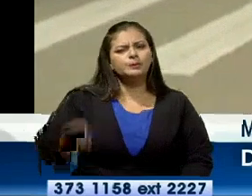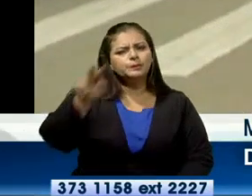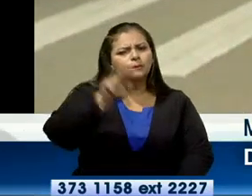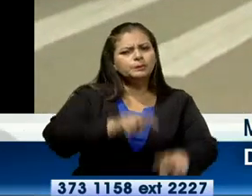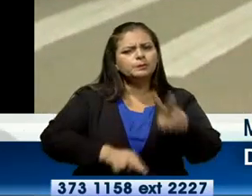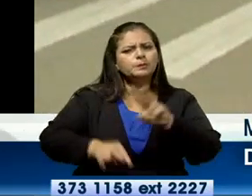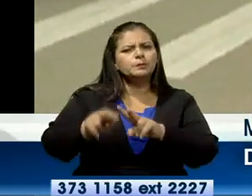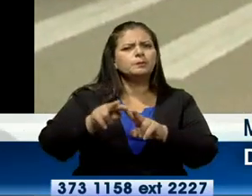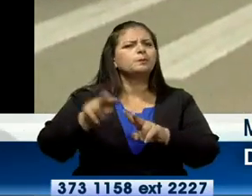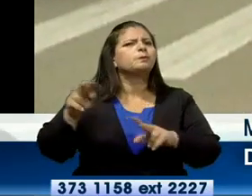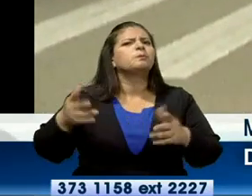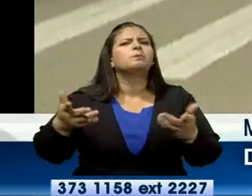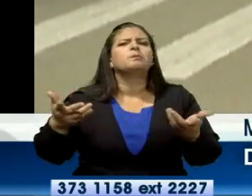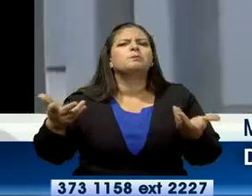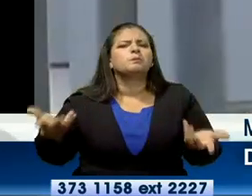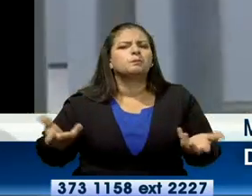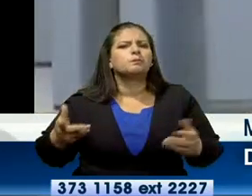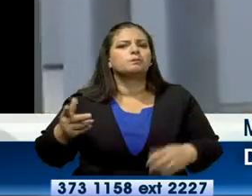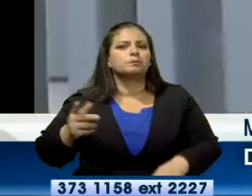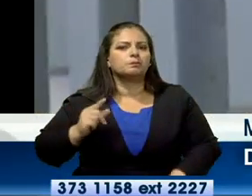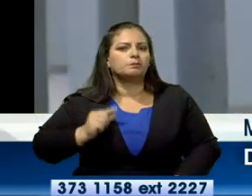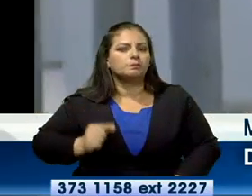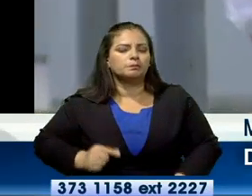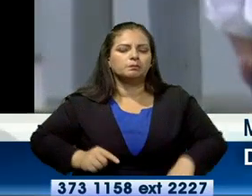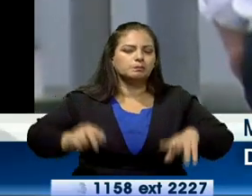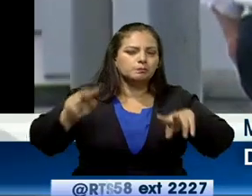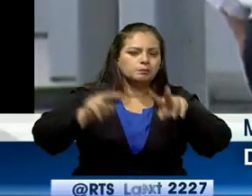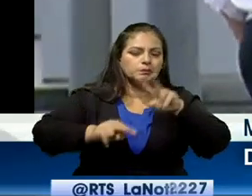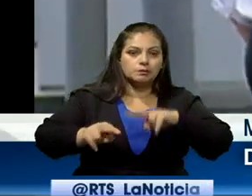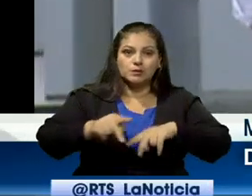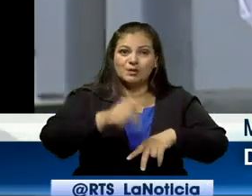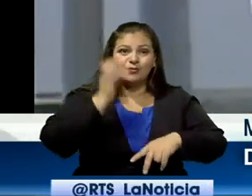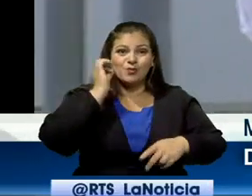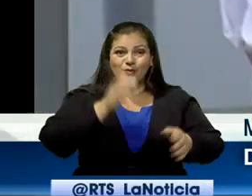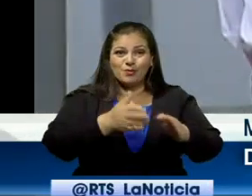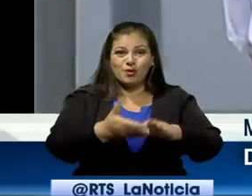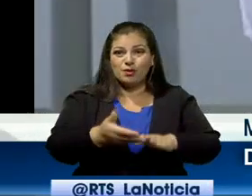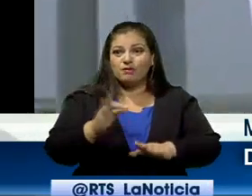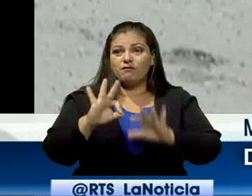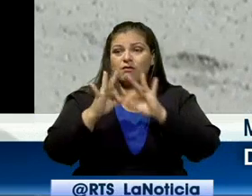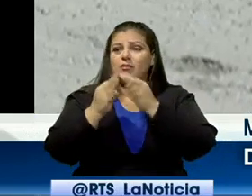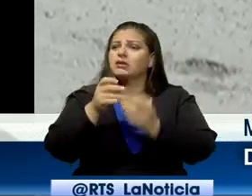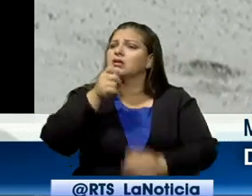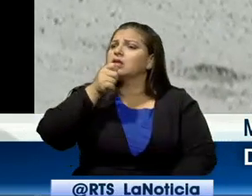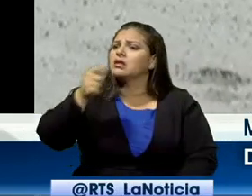habría ocurrido exactamente. De su parte, los familiares de la fallecida no quisieron